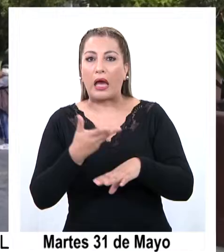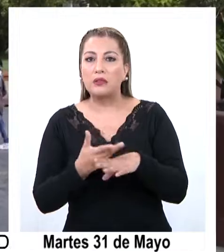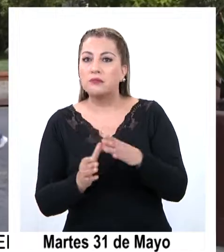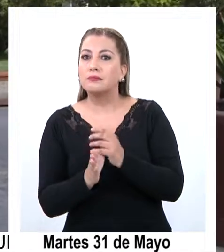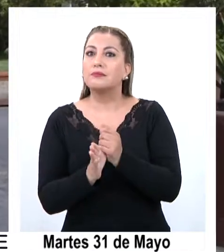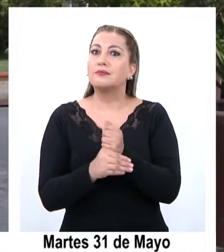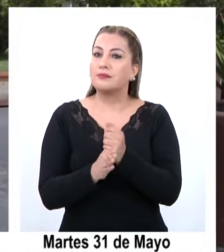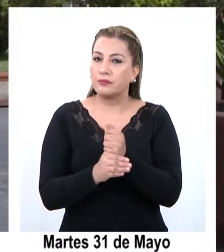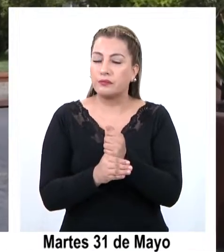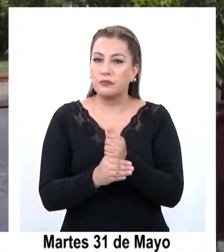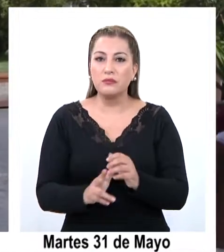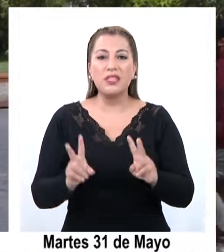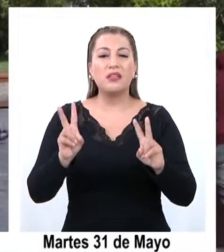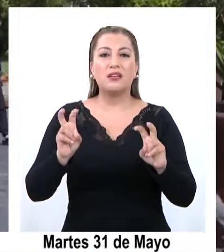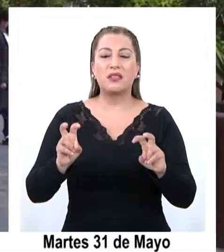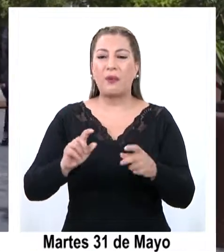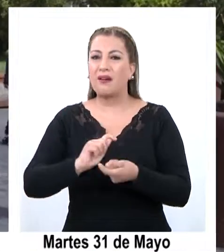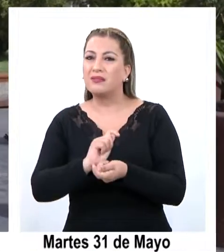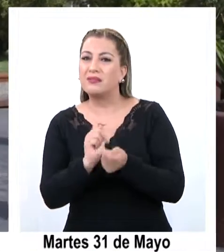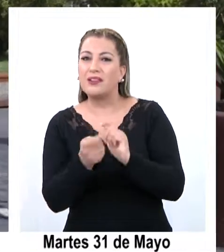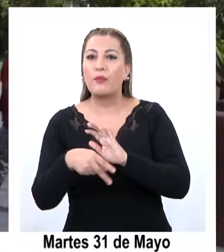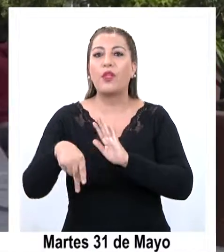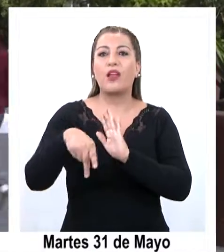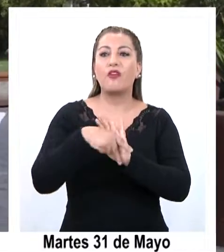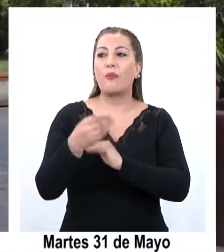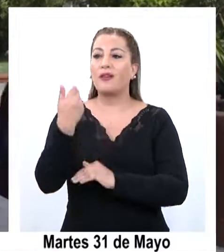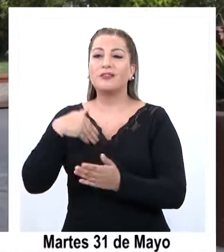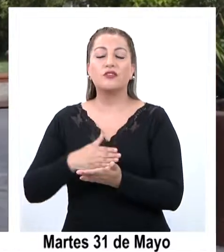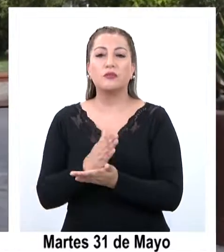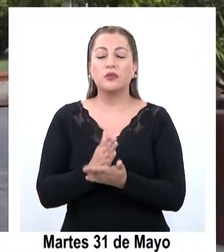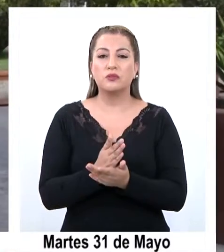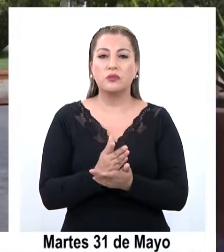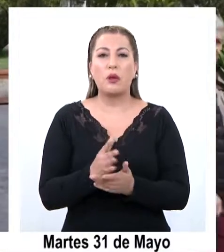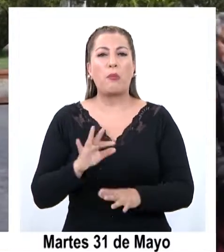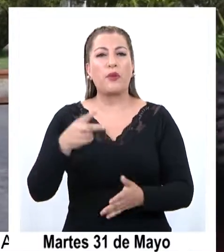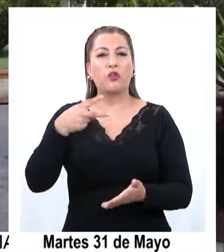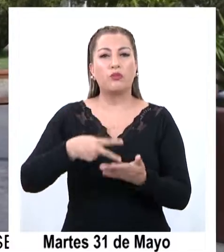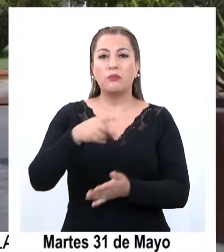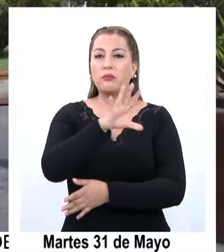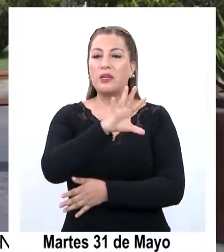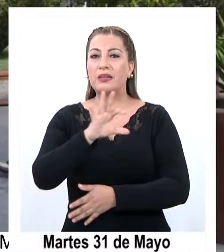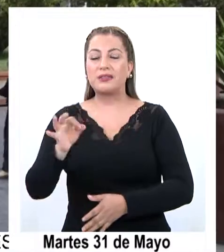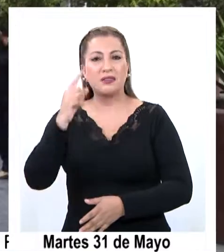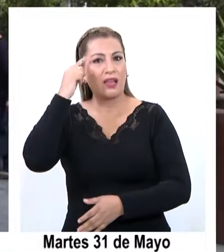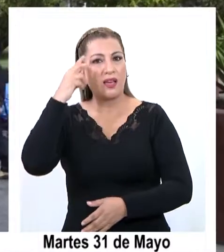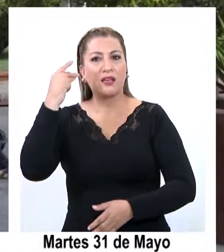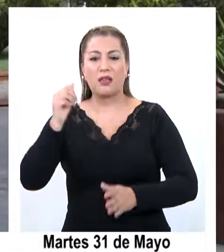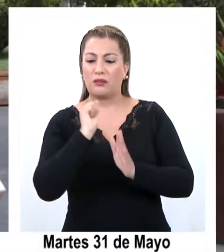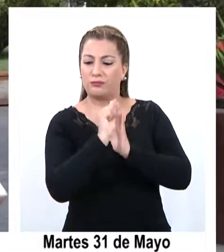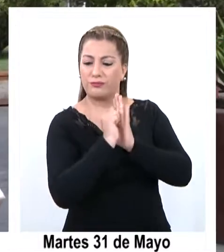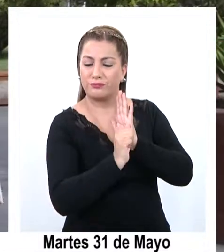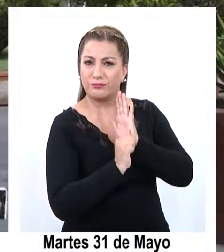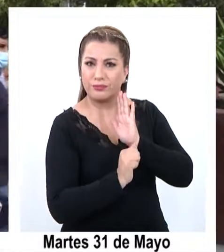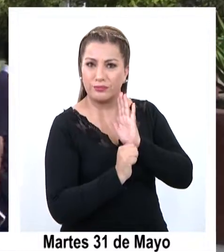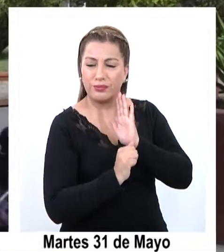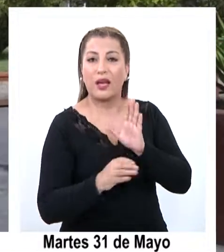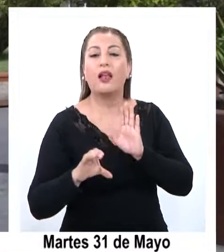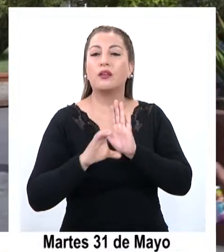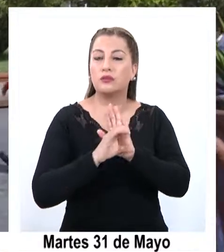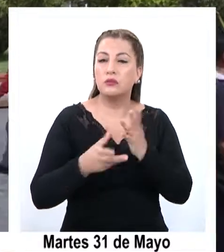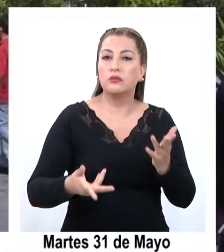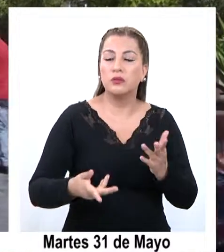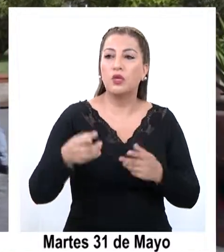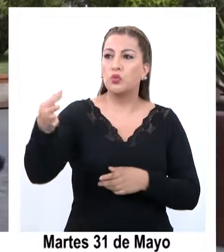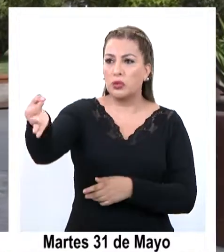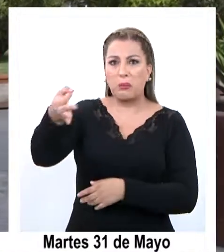vienen las trampas, viene el tema de deformación de la norma inicial. Nosotros colocamos más de 2.500 iniciativas e indicaciones a la